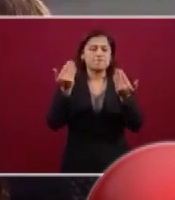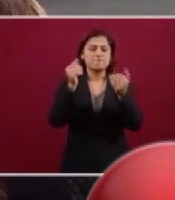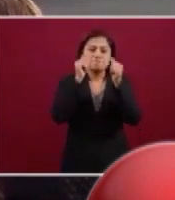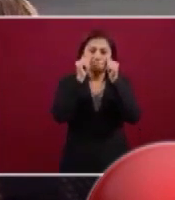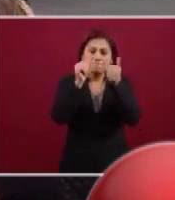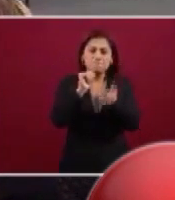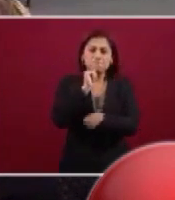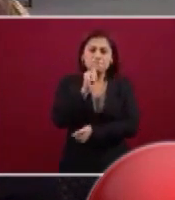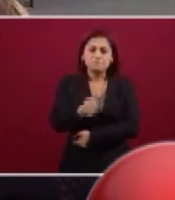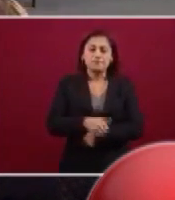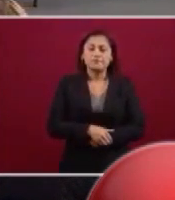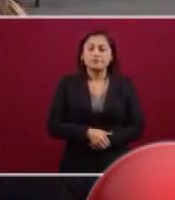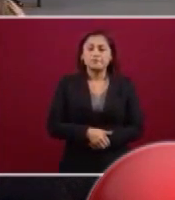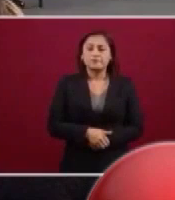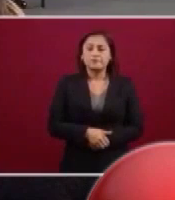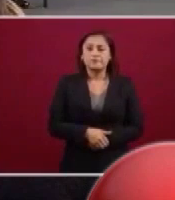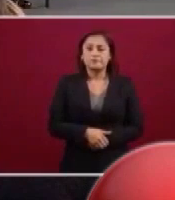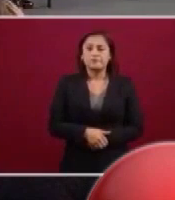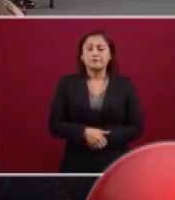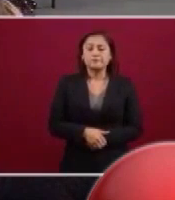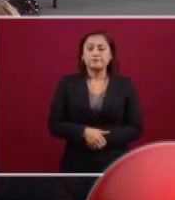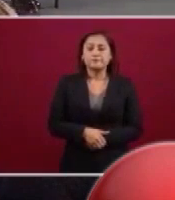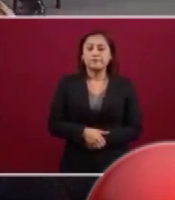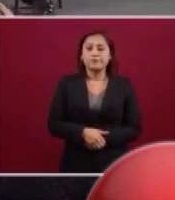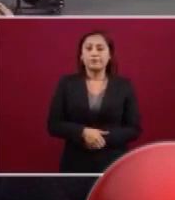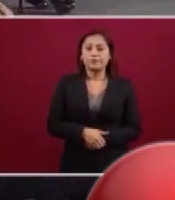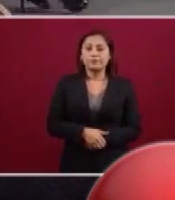Y lo cierto